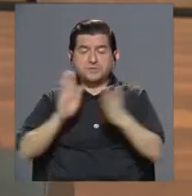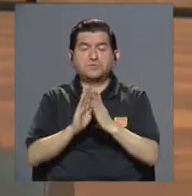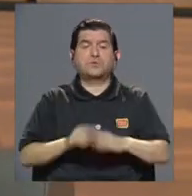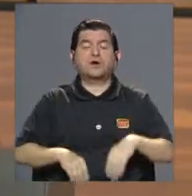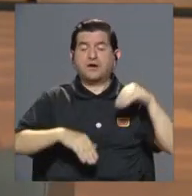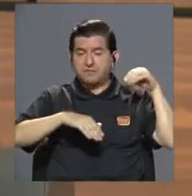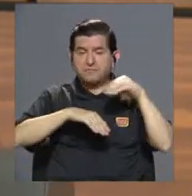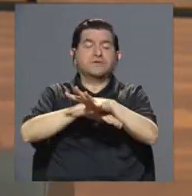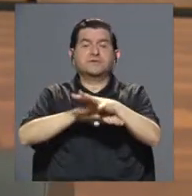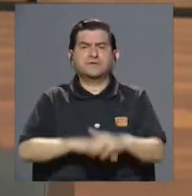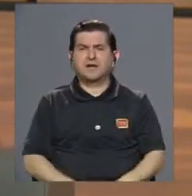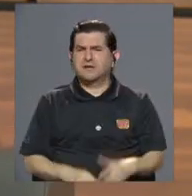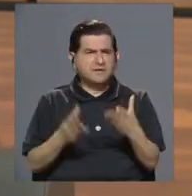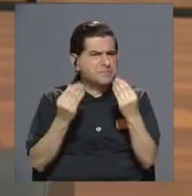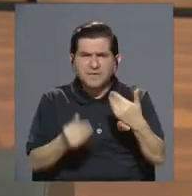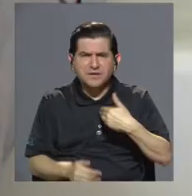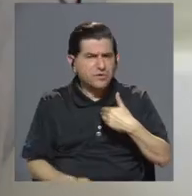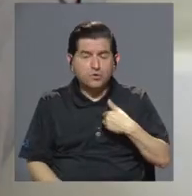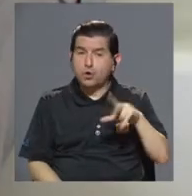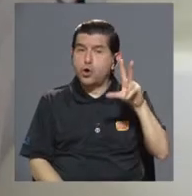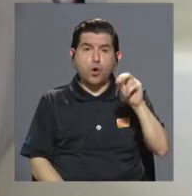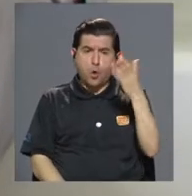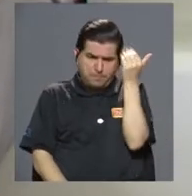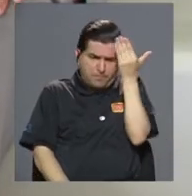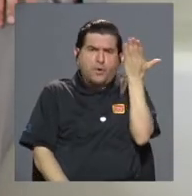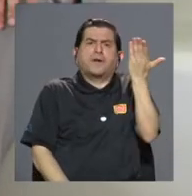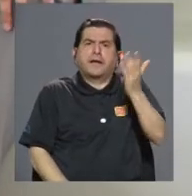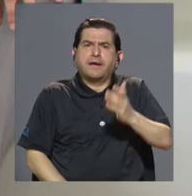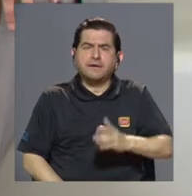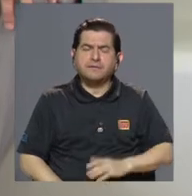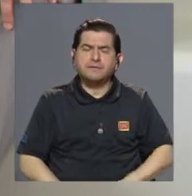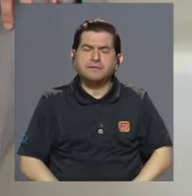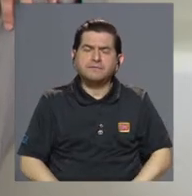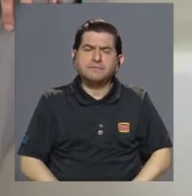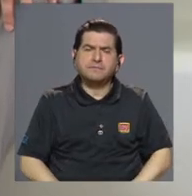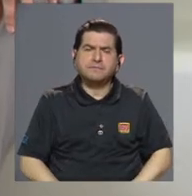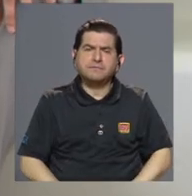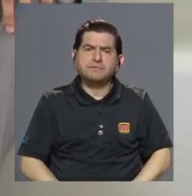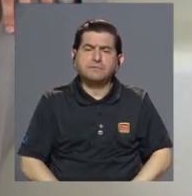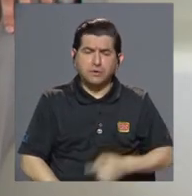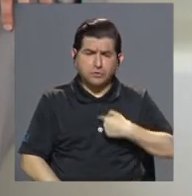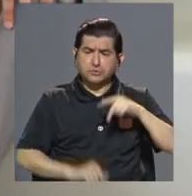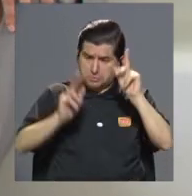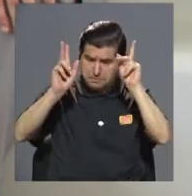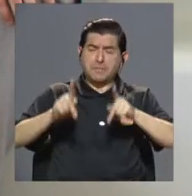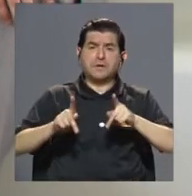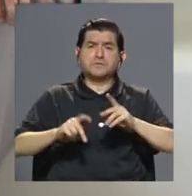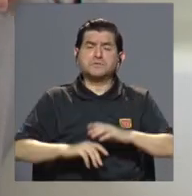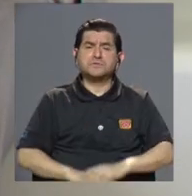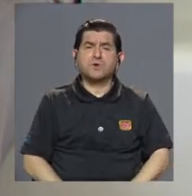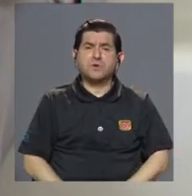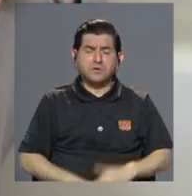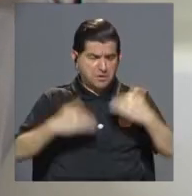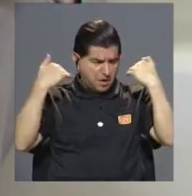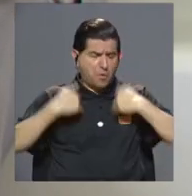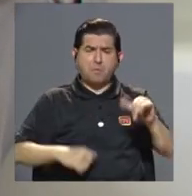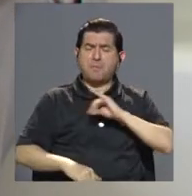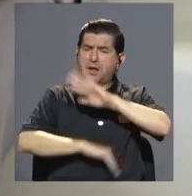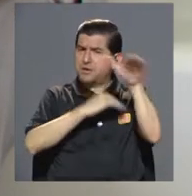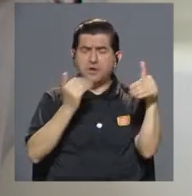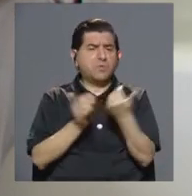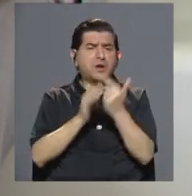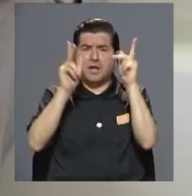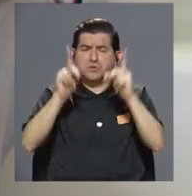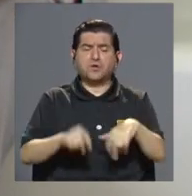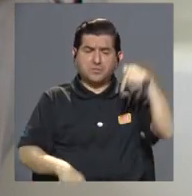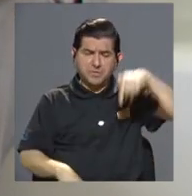tomarlo. Don Jaime, ¿no tiene temor? No, porque habría de tenerlo. Es decir, yo soy una persona tan humana como cualquiera de